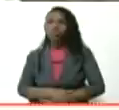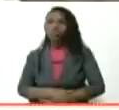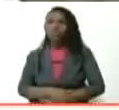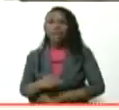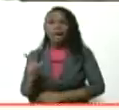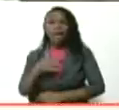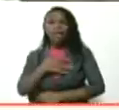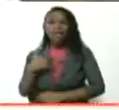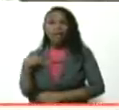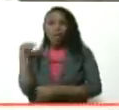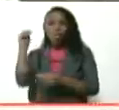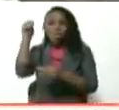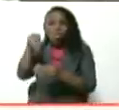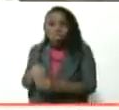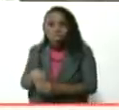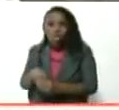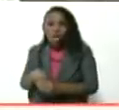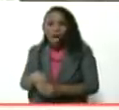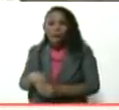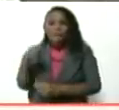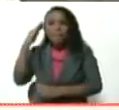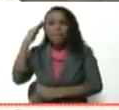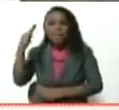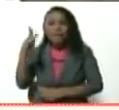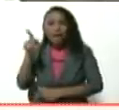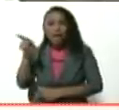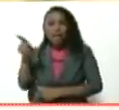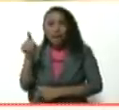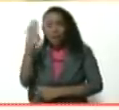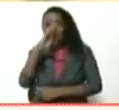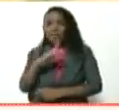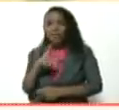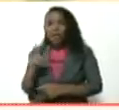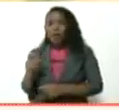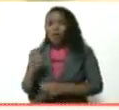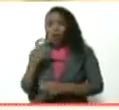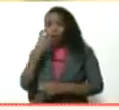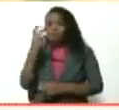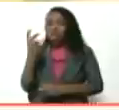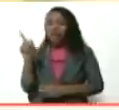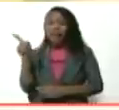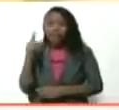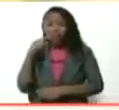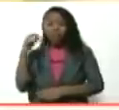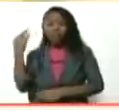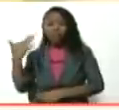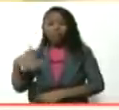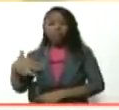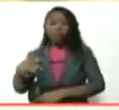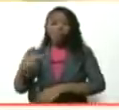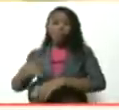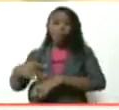Él quiere involucrar a la Fuerza Armada brasileña en una aventura que les puede costar muy caro.